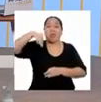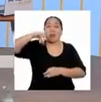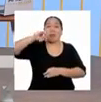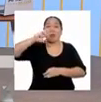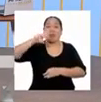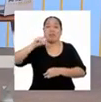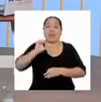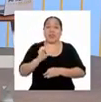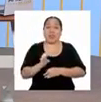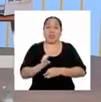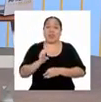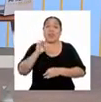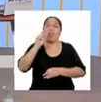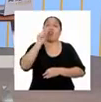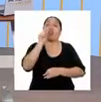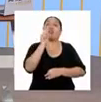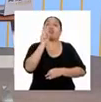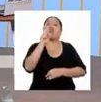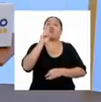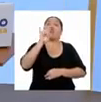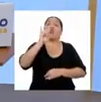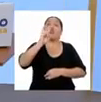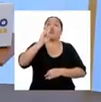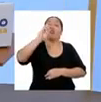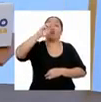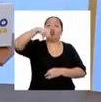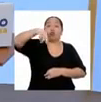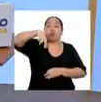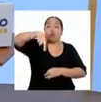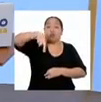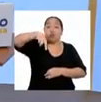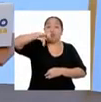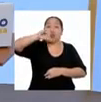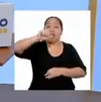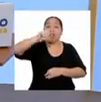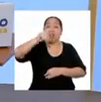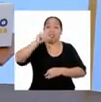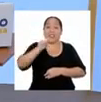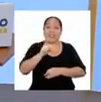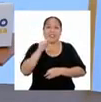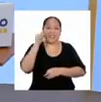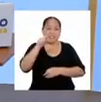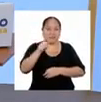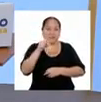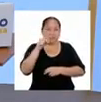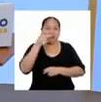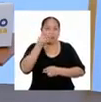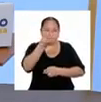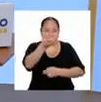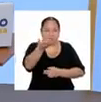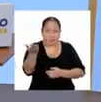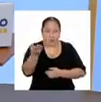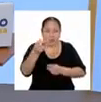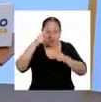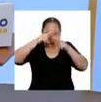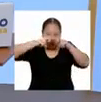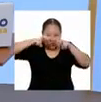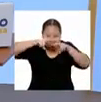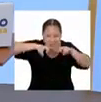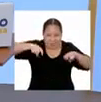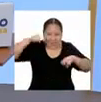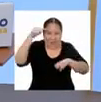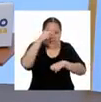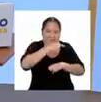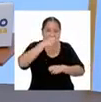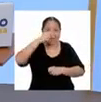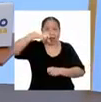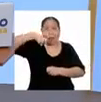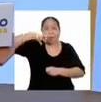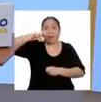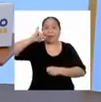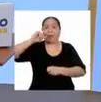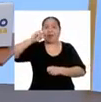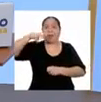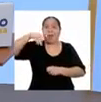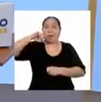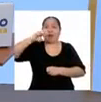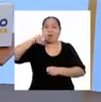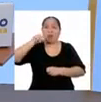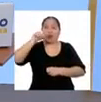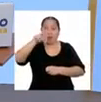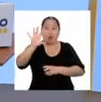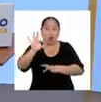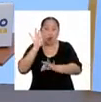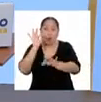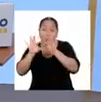llamada pirámide truncada. Las y los reto a que investiguen sobre este tipo de pirámides y escriban